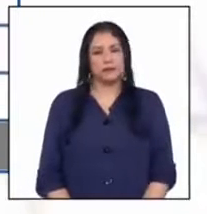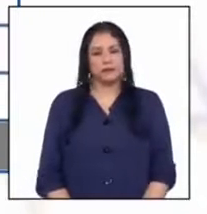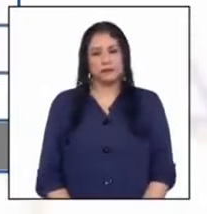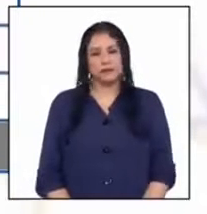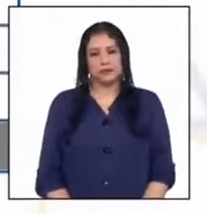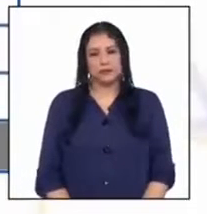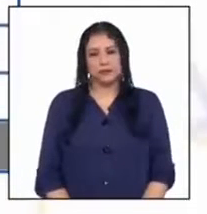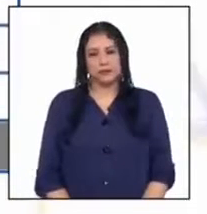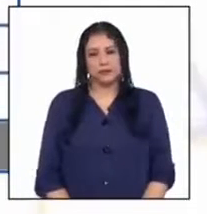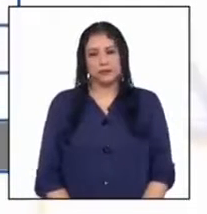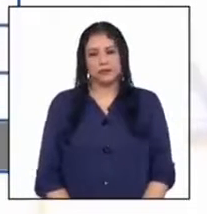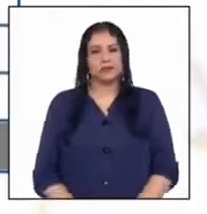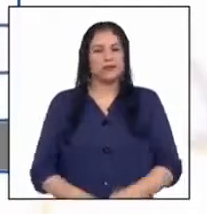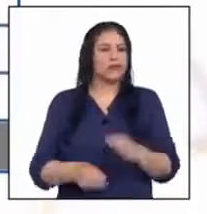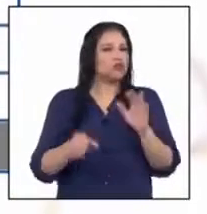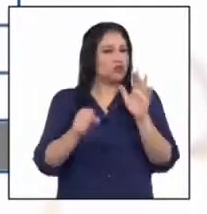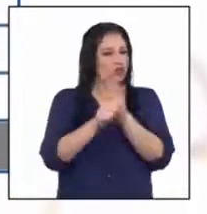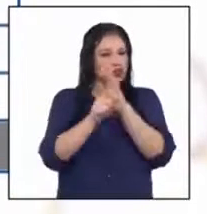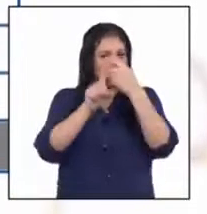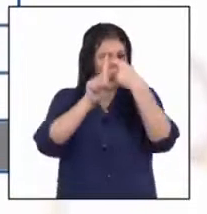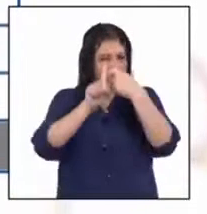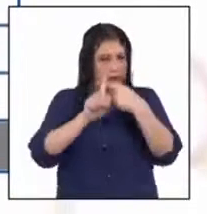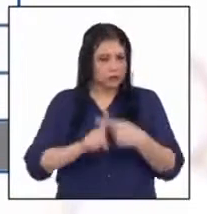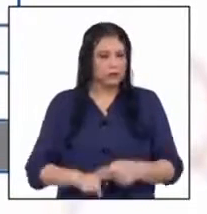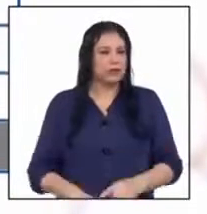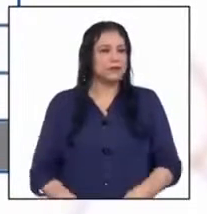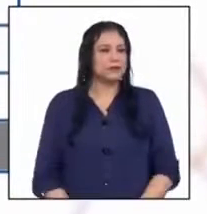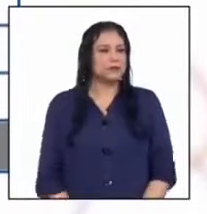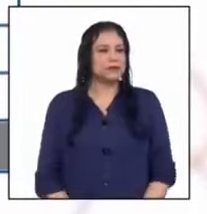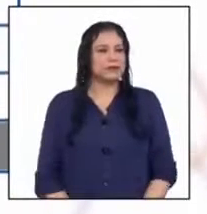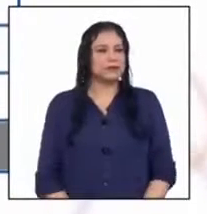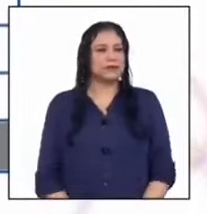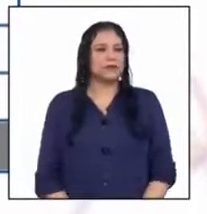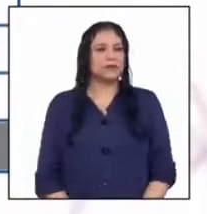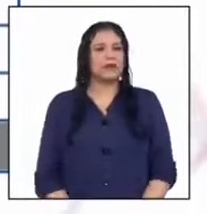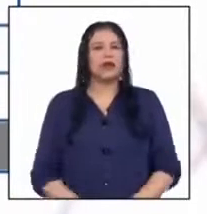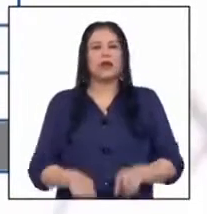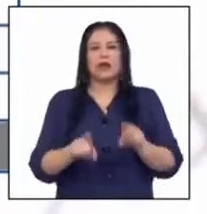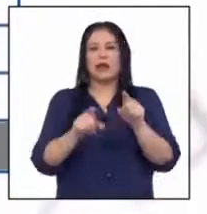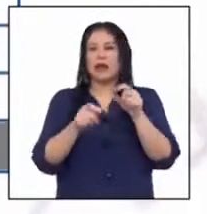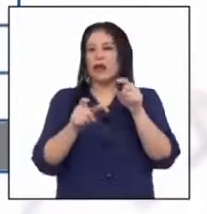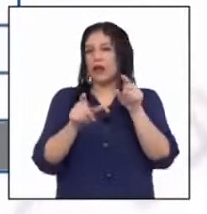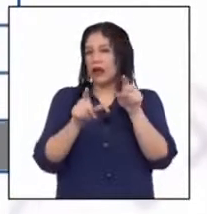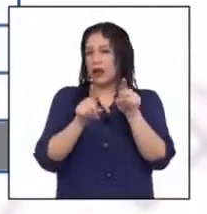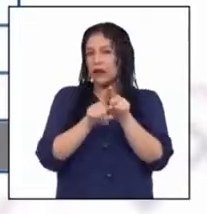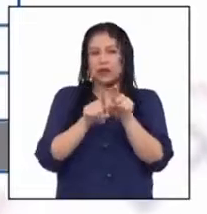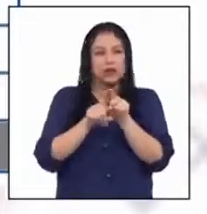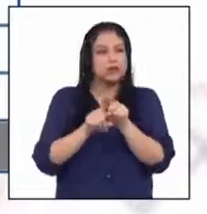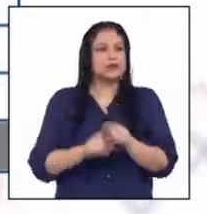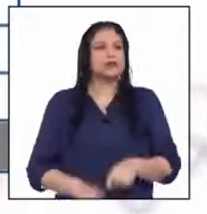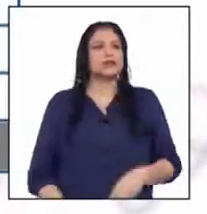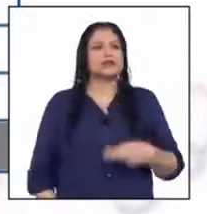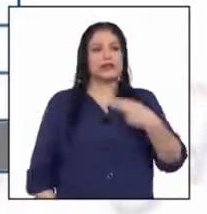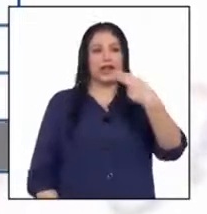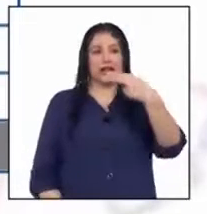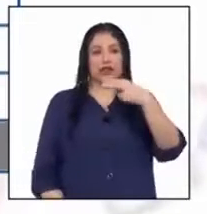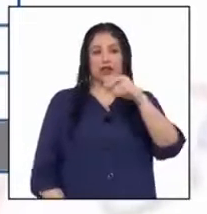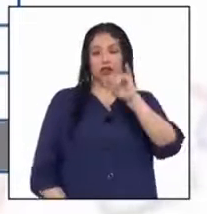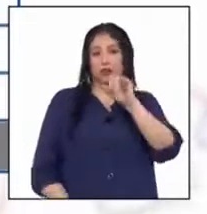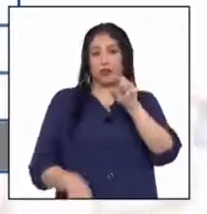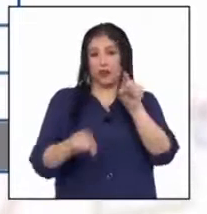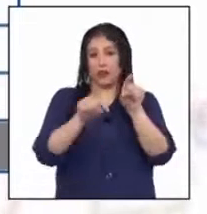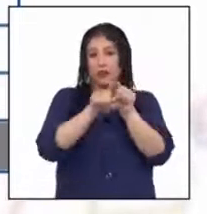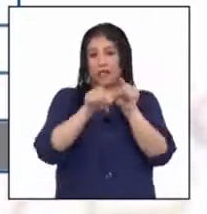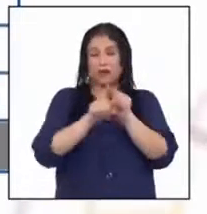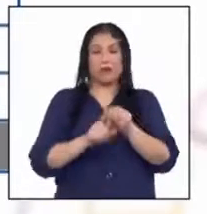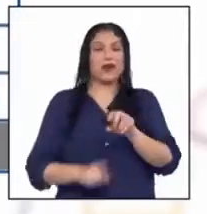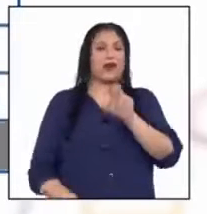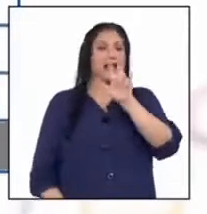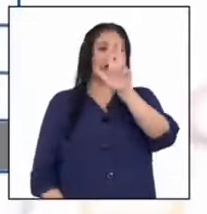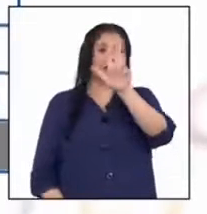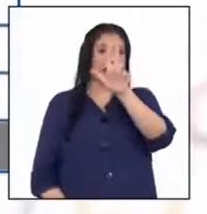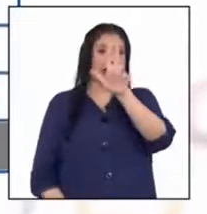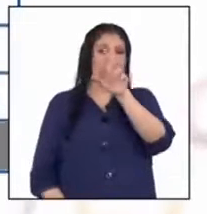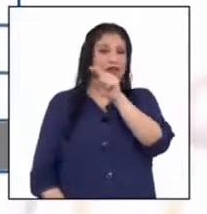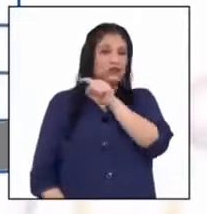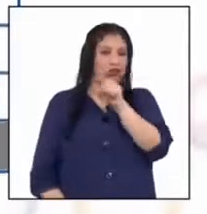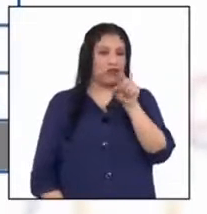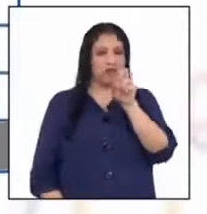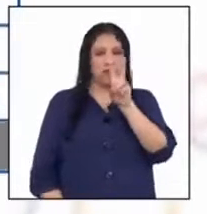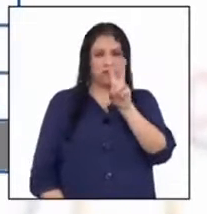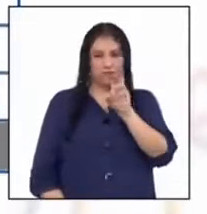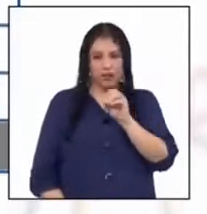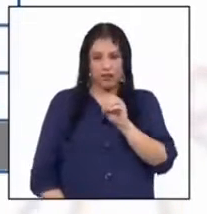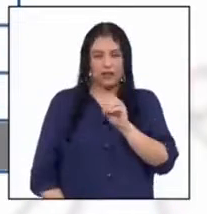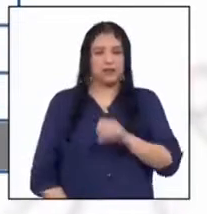número total de datos 20. Entonces, H sub 1 será igual a 3